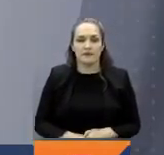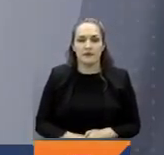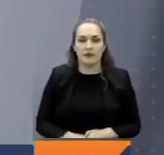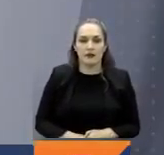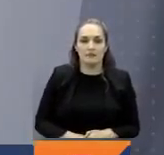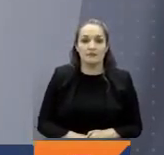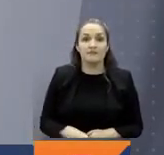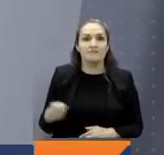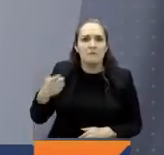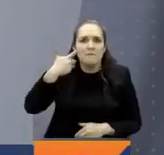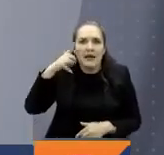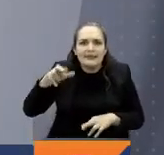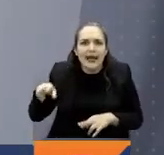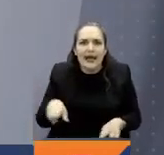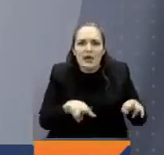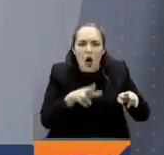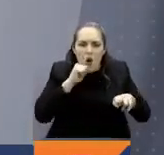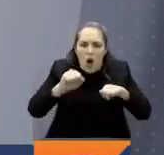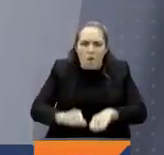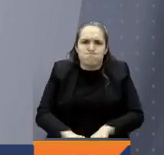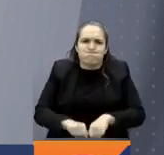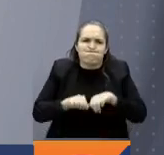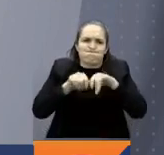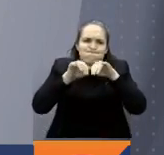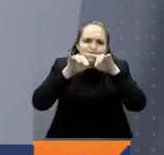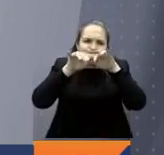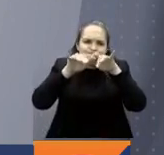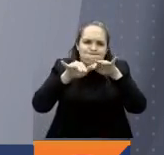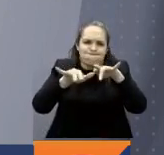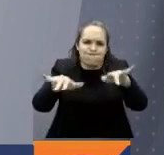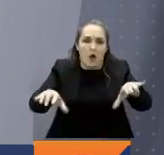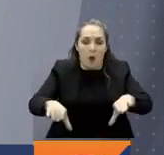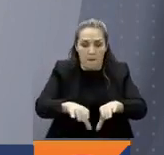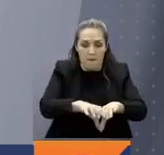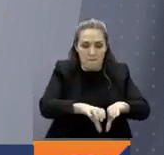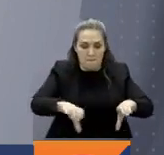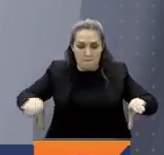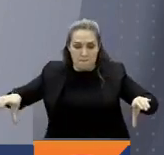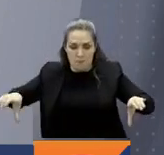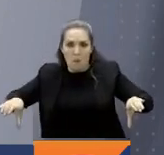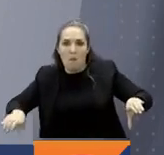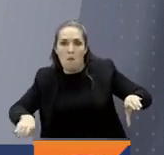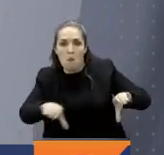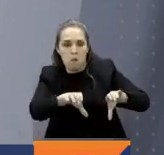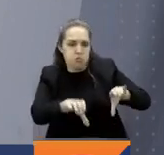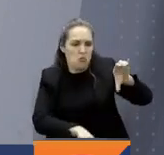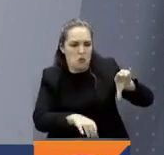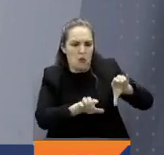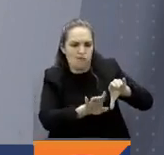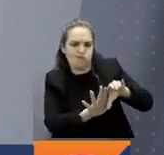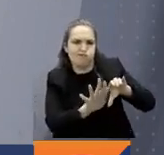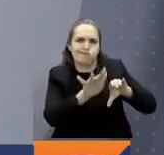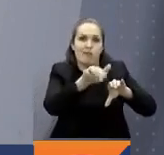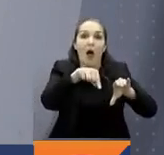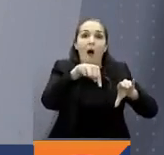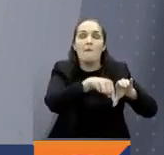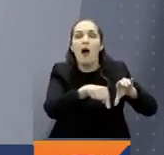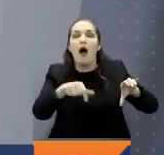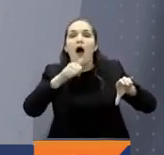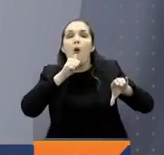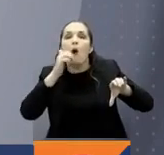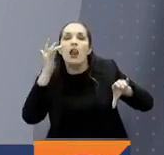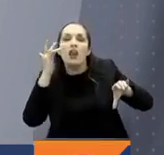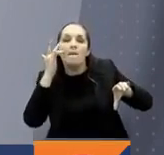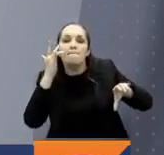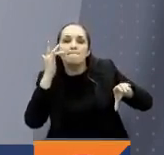En río se convirtieron las calles del barrio Ceballos a causa de la ruptura de un tubo madre que, según Aguas de Cartagena, transporta el líquido potable que